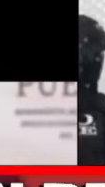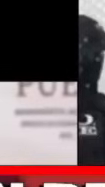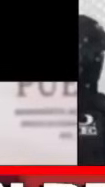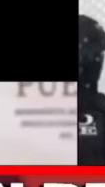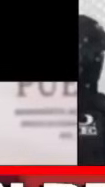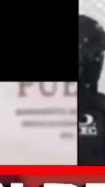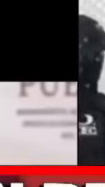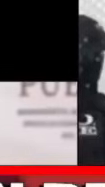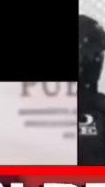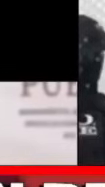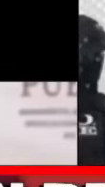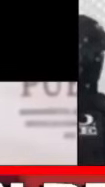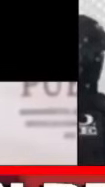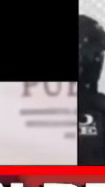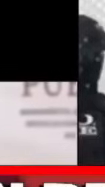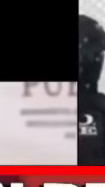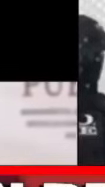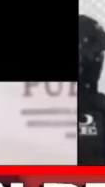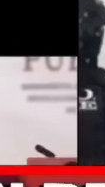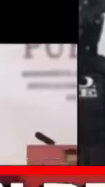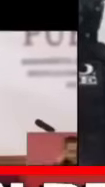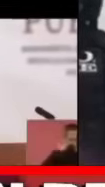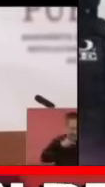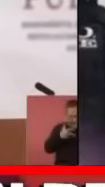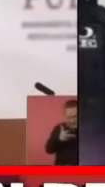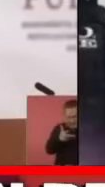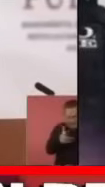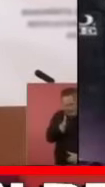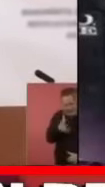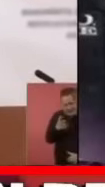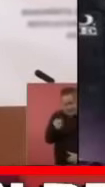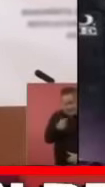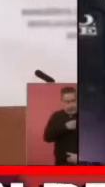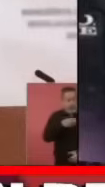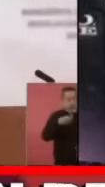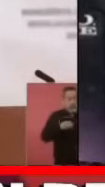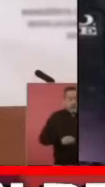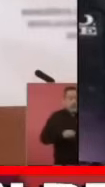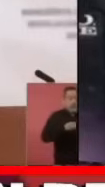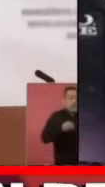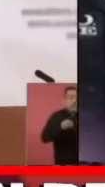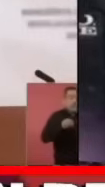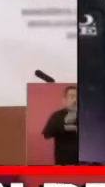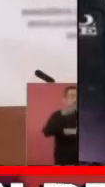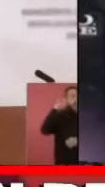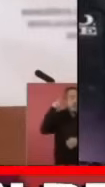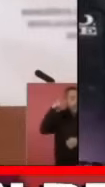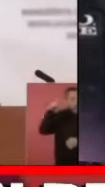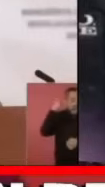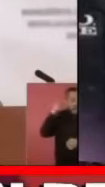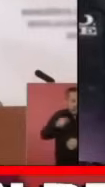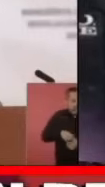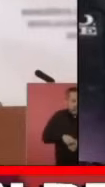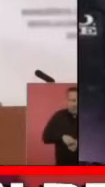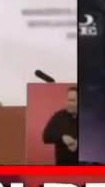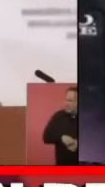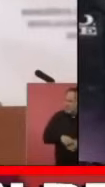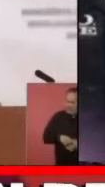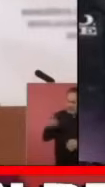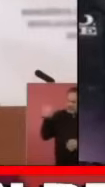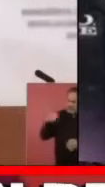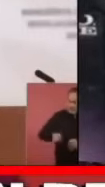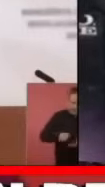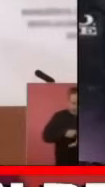pelan si no tiene dinero para los abogados. Por eso votamos masivamente por Claudia Sheinbaum el 2 de junio